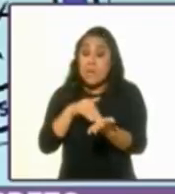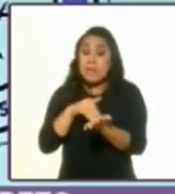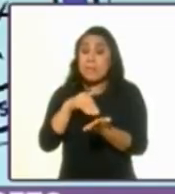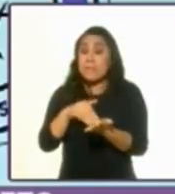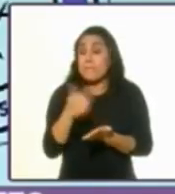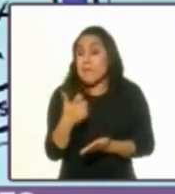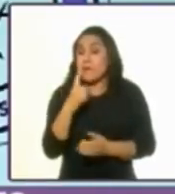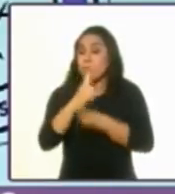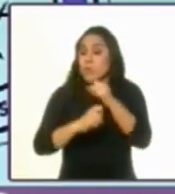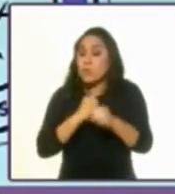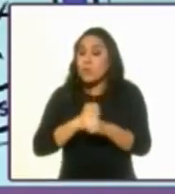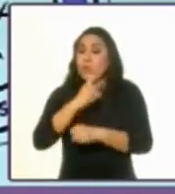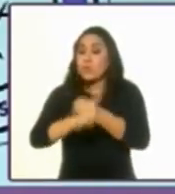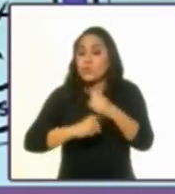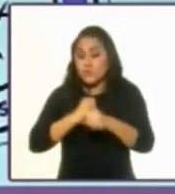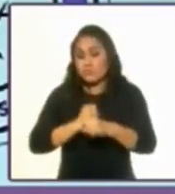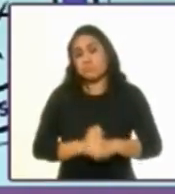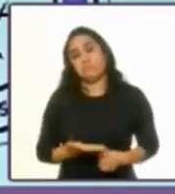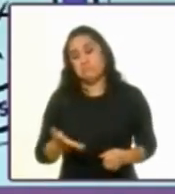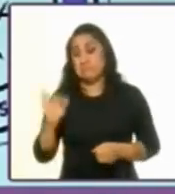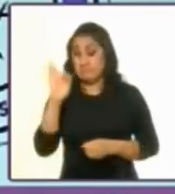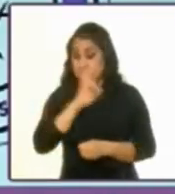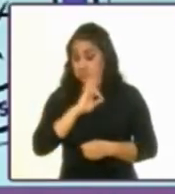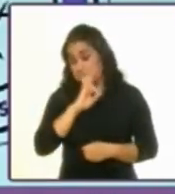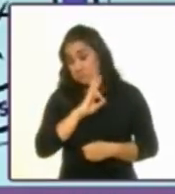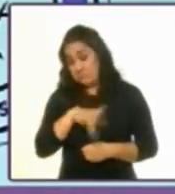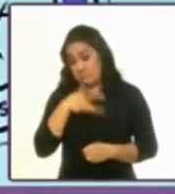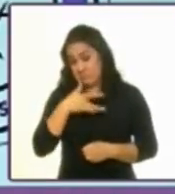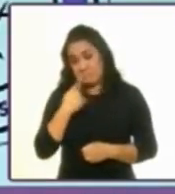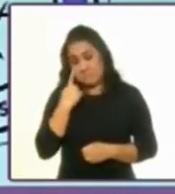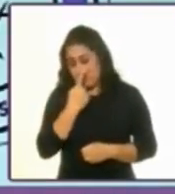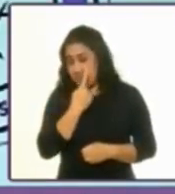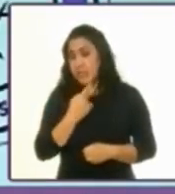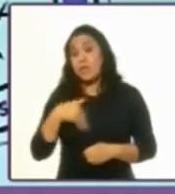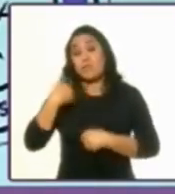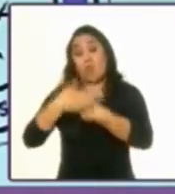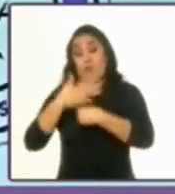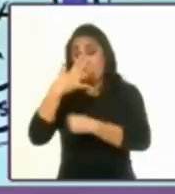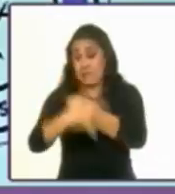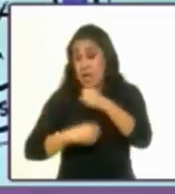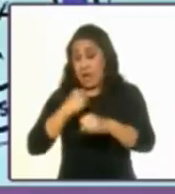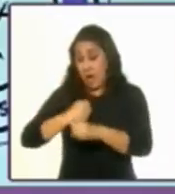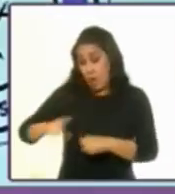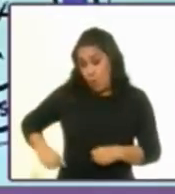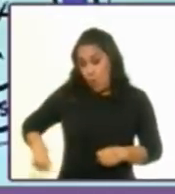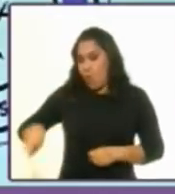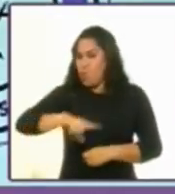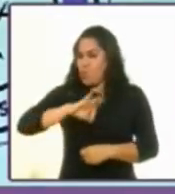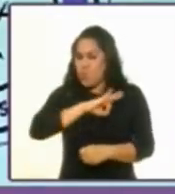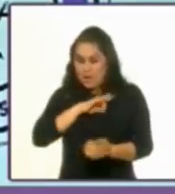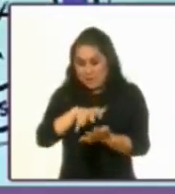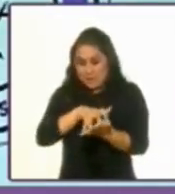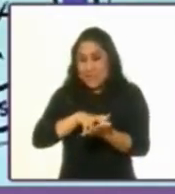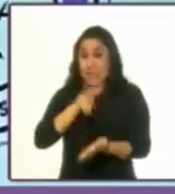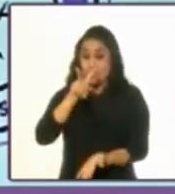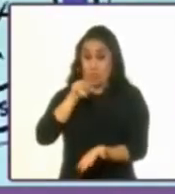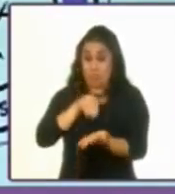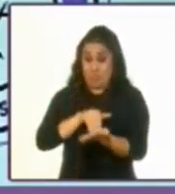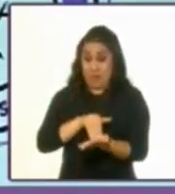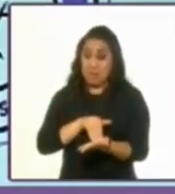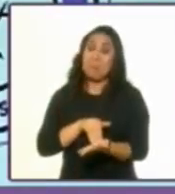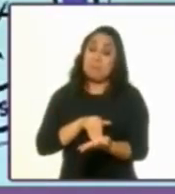anuales si consideramos que en los próximos cinco años de gobierno pudiéramos ahorrarnos estos dos mil ahí